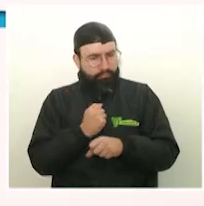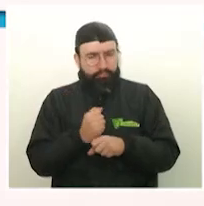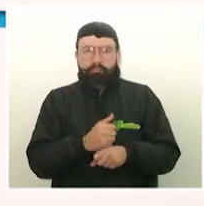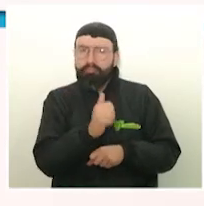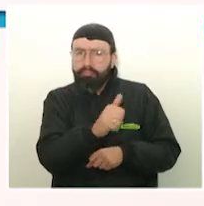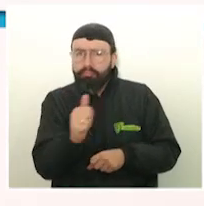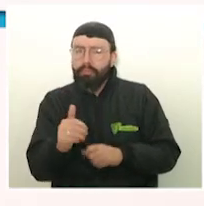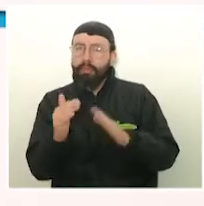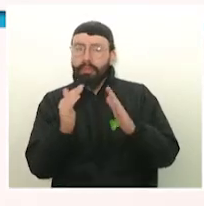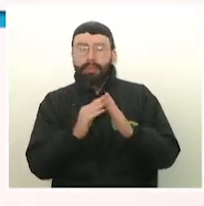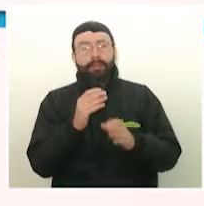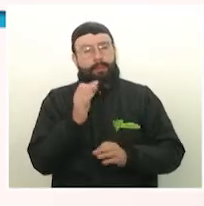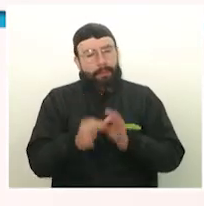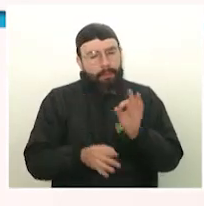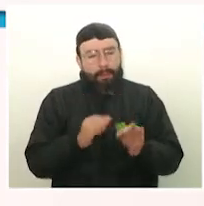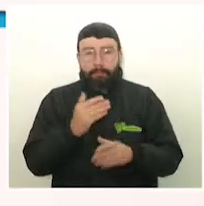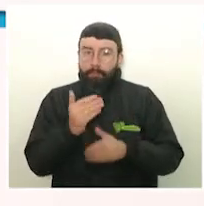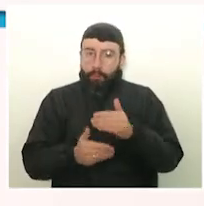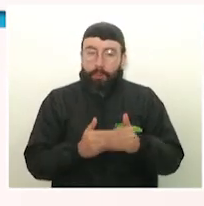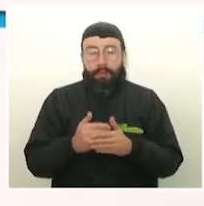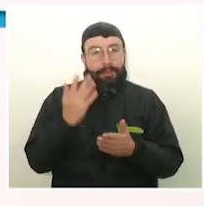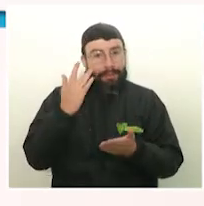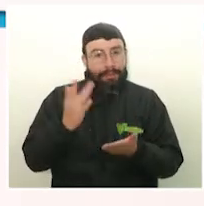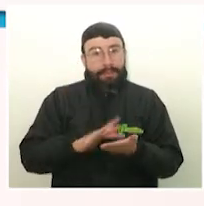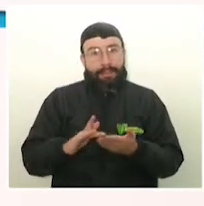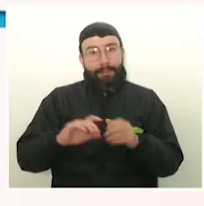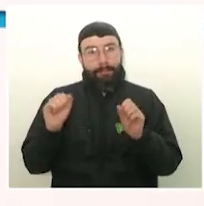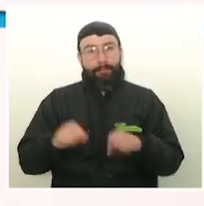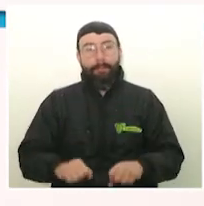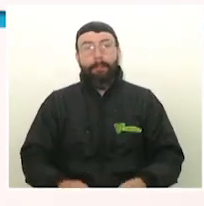así cuidar poco a poco el medio ambiente.